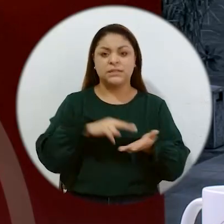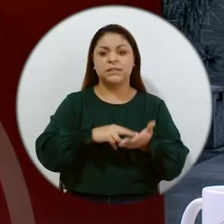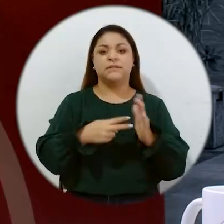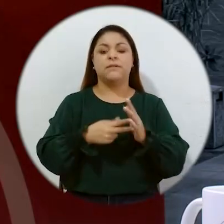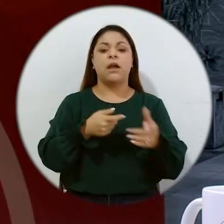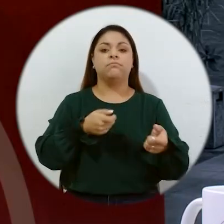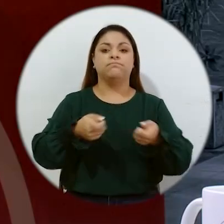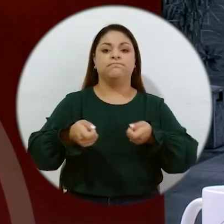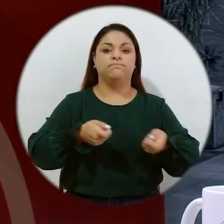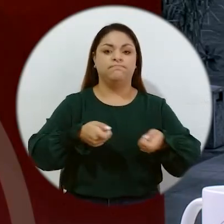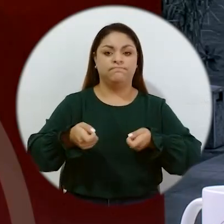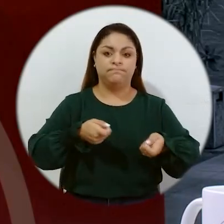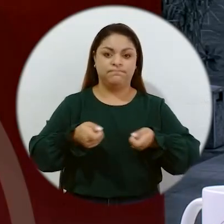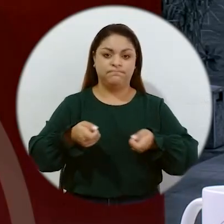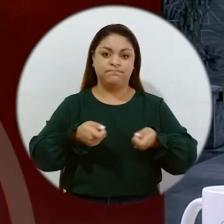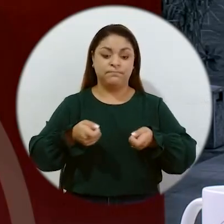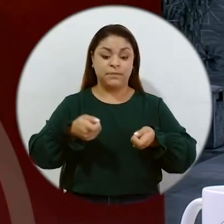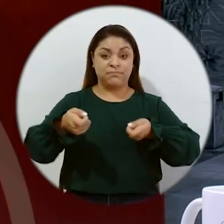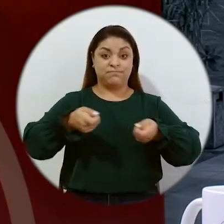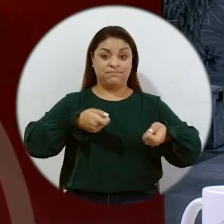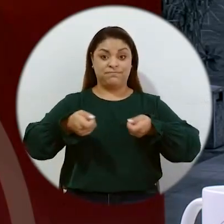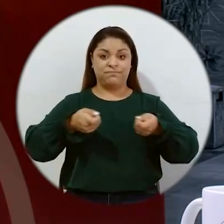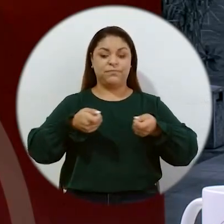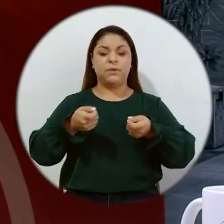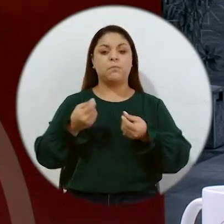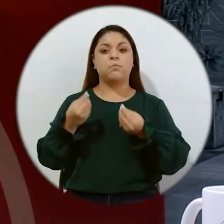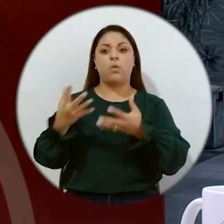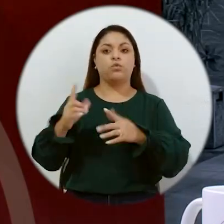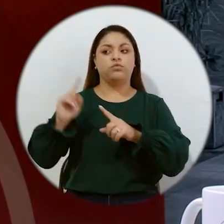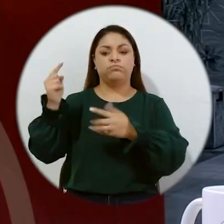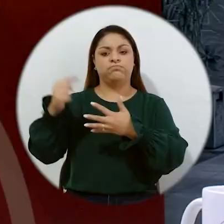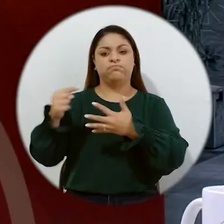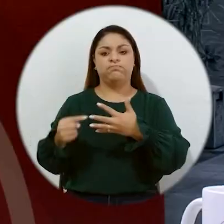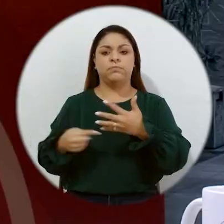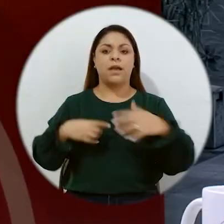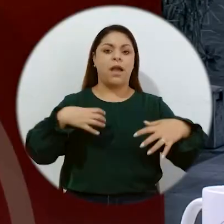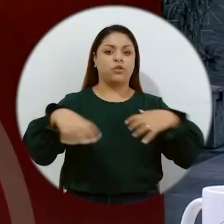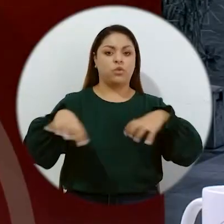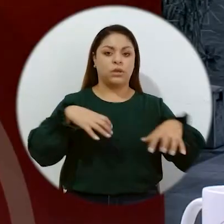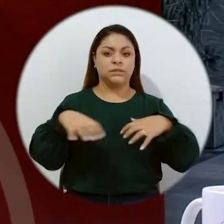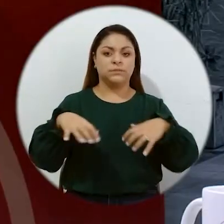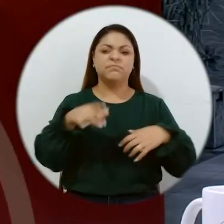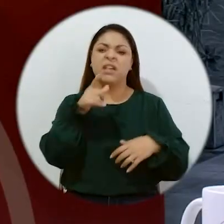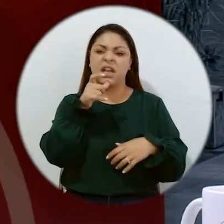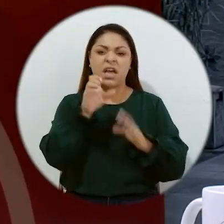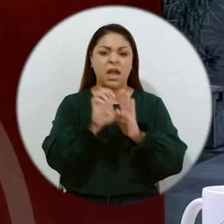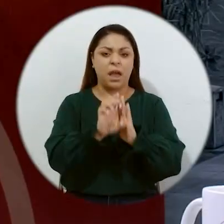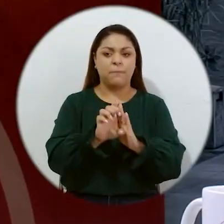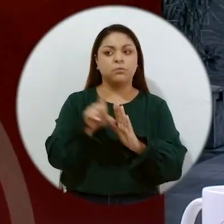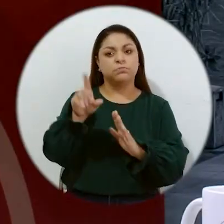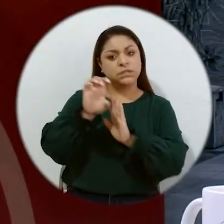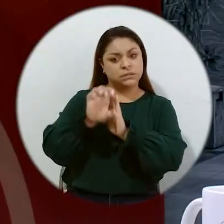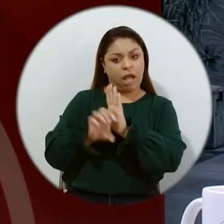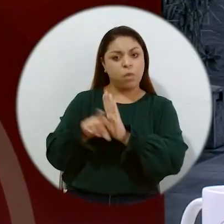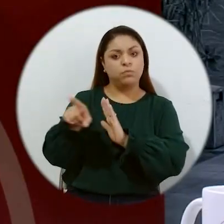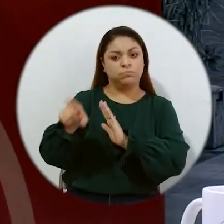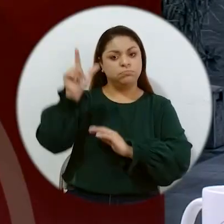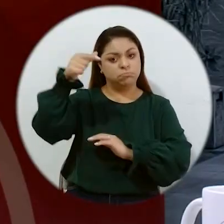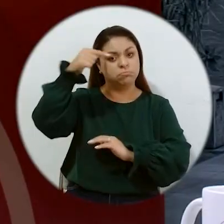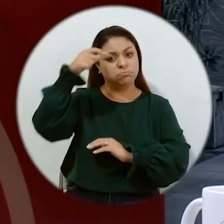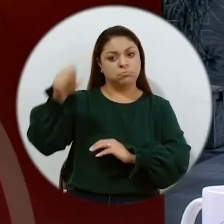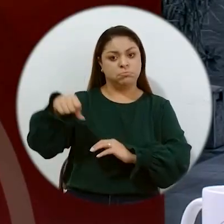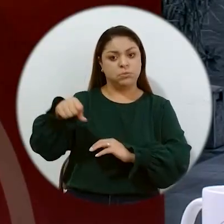es gestión. Y es gestión desde múltiples actores, que un actor puede ser el Estado. No es el único, pero es